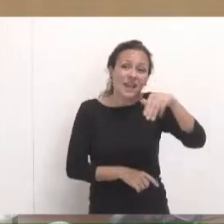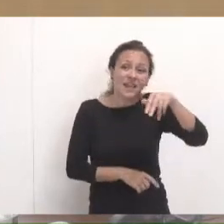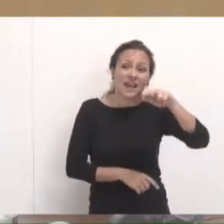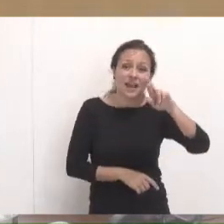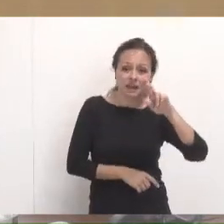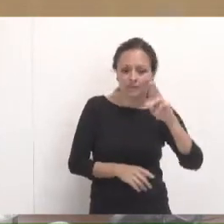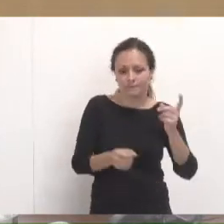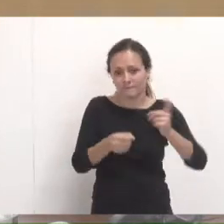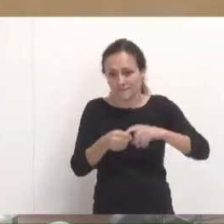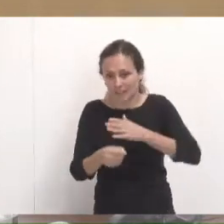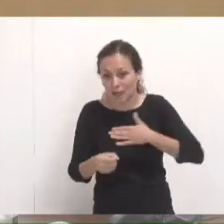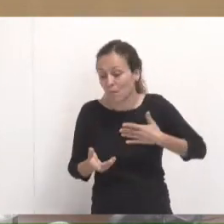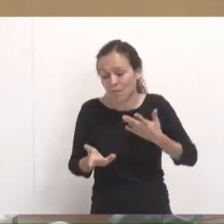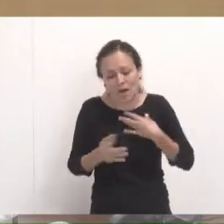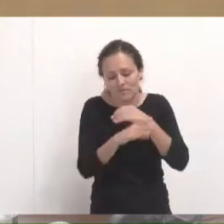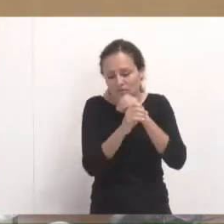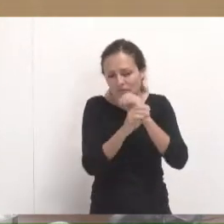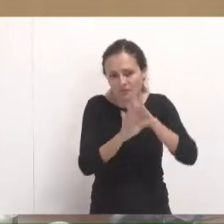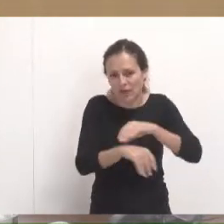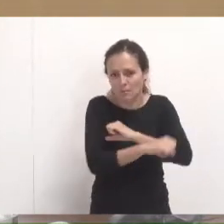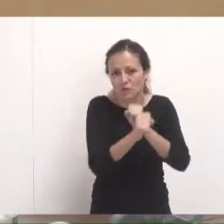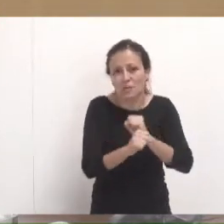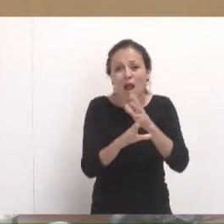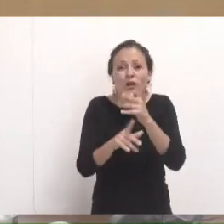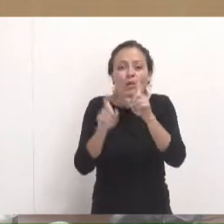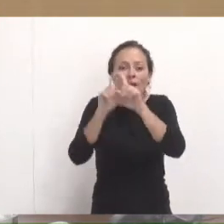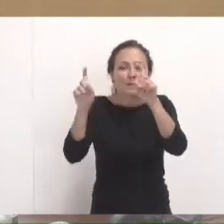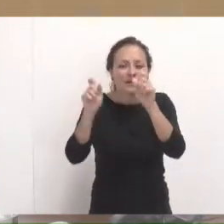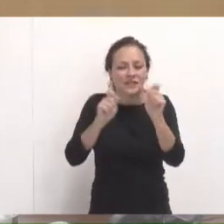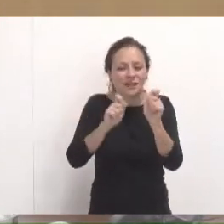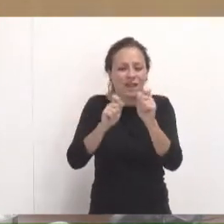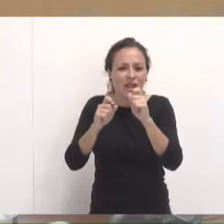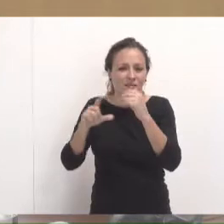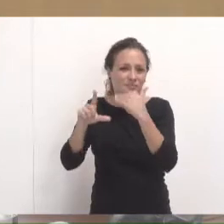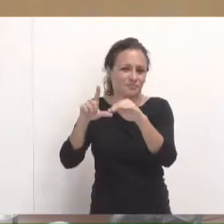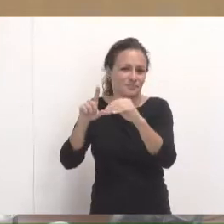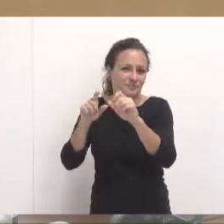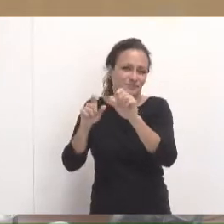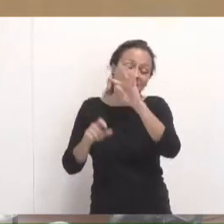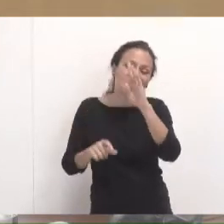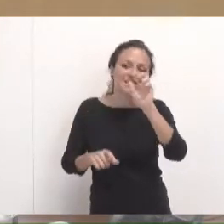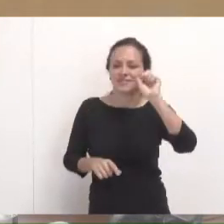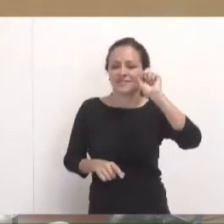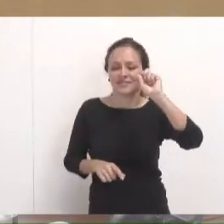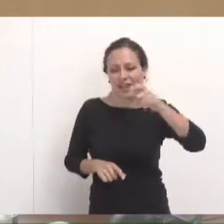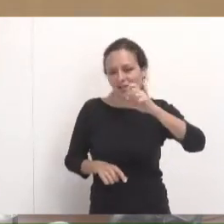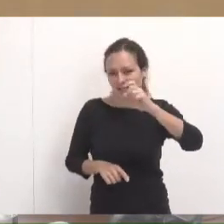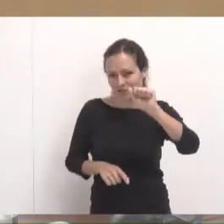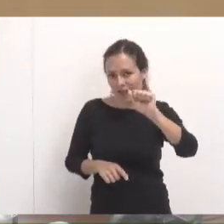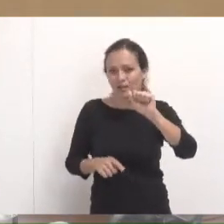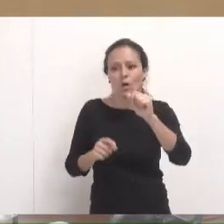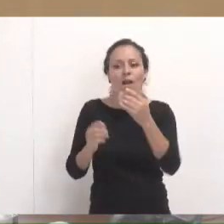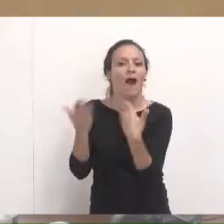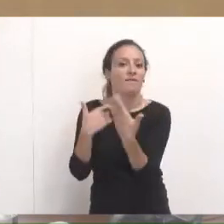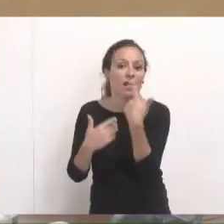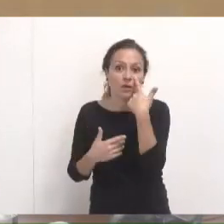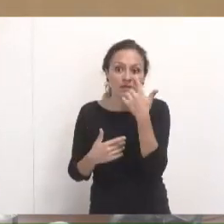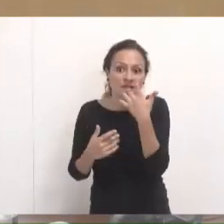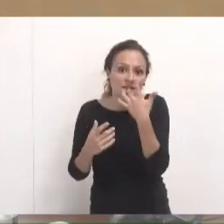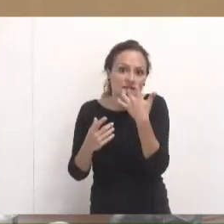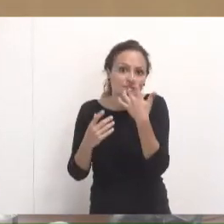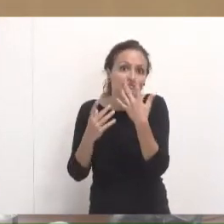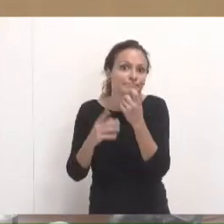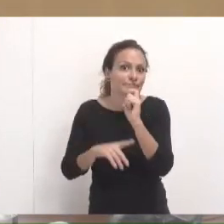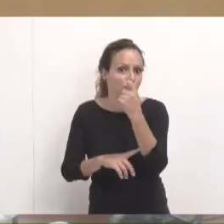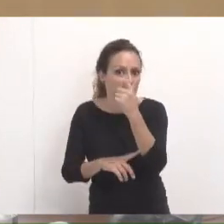Se está preparando ya un encargo a Traxa para que se encargue de dos cosas. Por un lado, lo que es